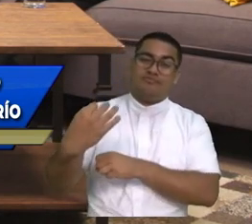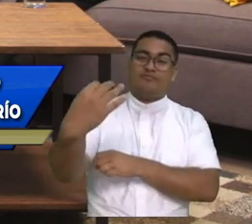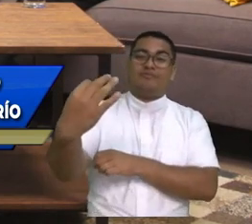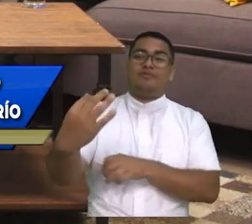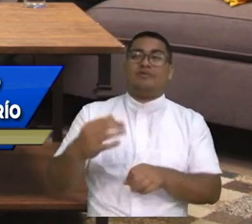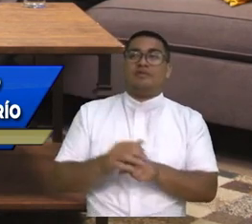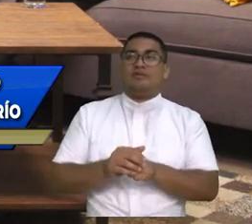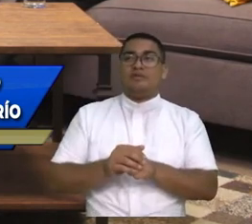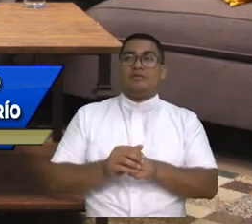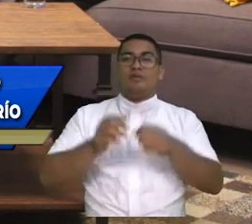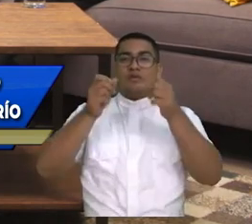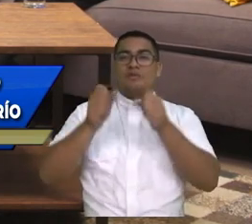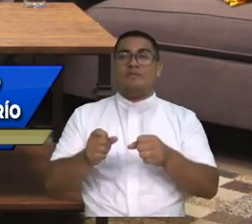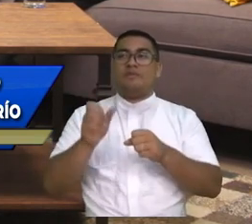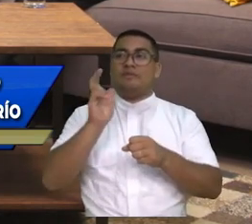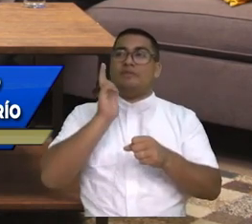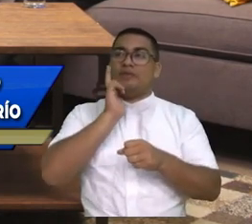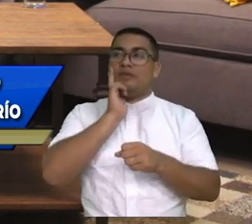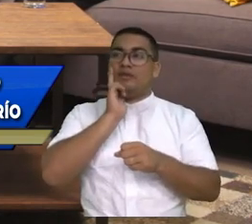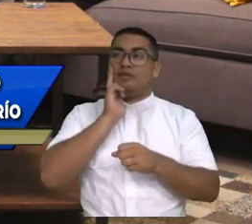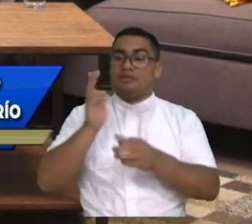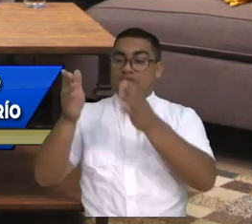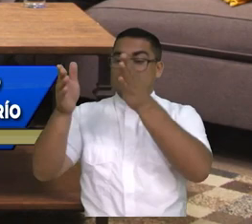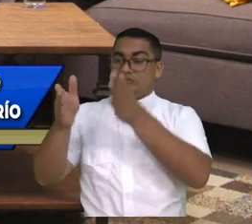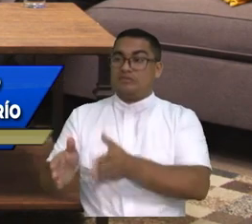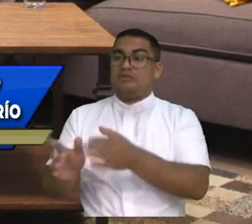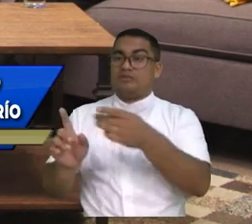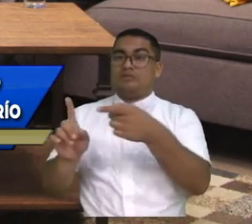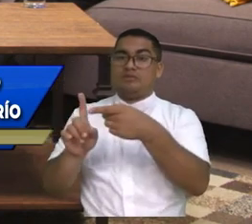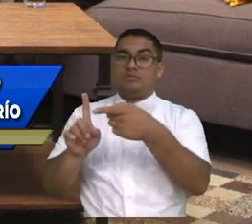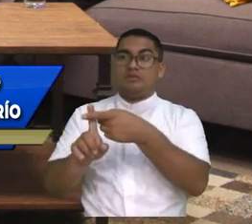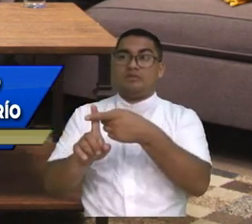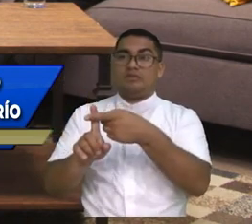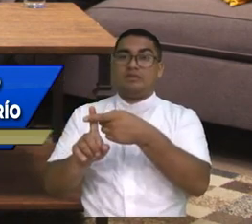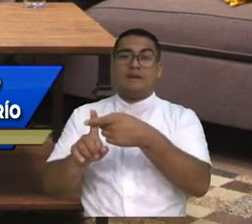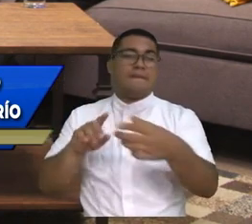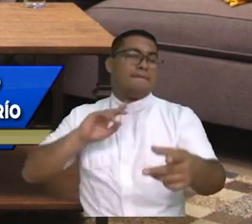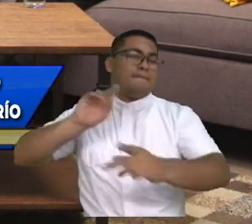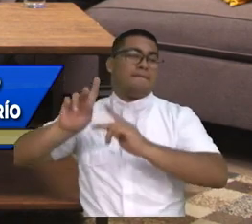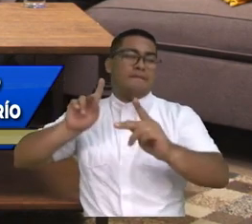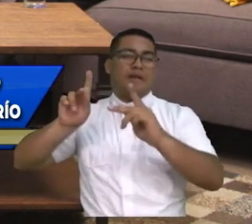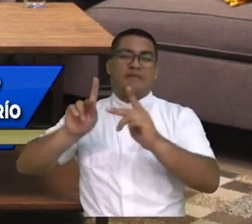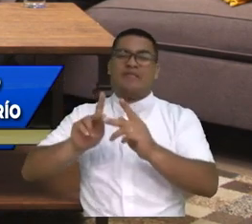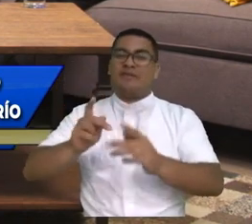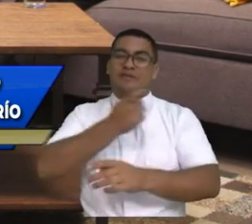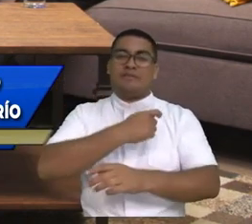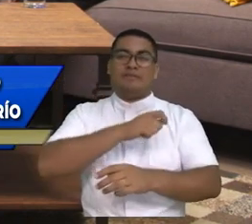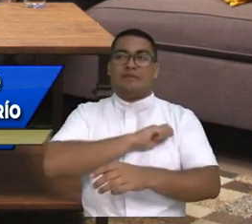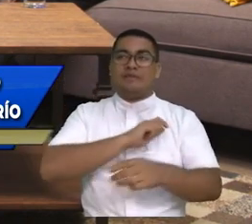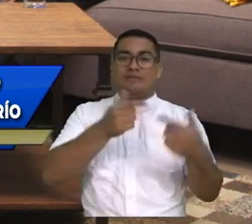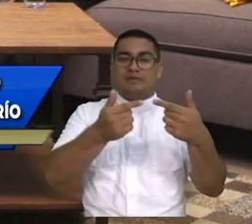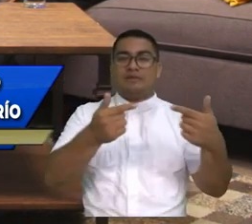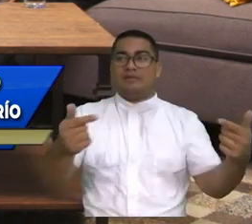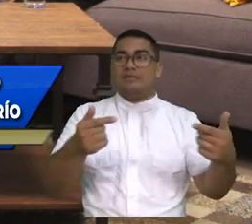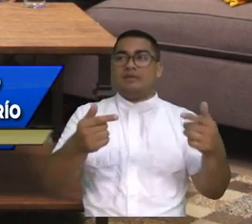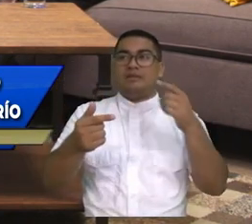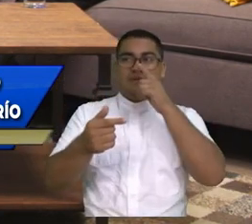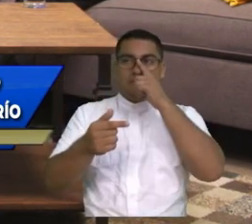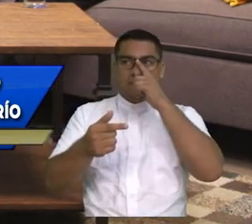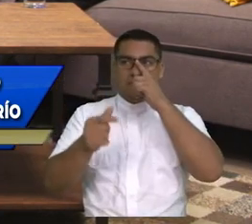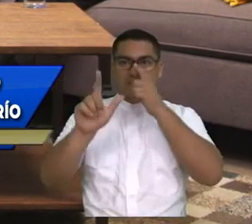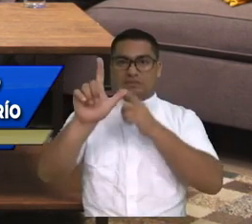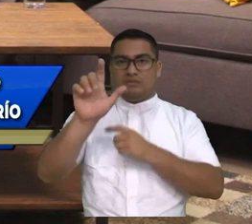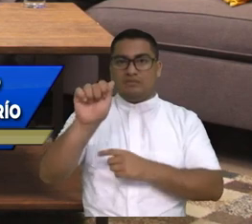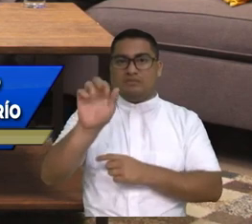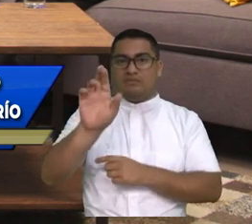poeta tenía claro que estaban enterrando a un fenómeno irrepetible, a un renovador del idioma, al que el diccionario Larousse